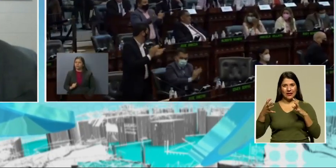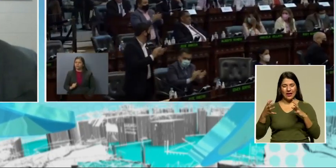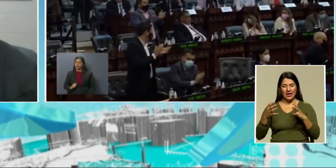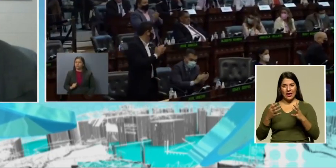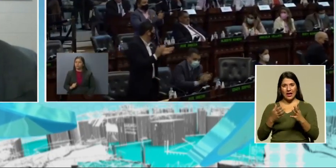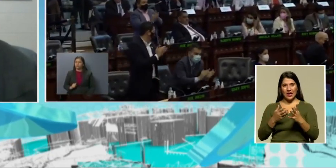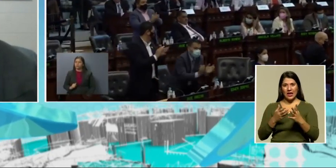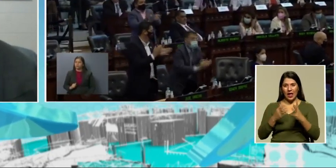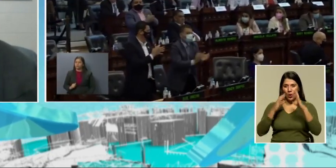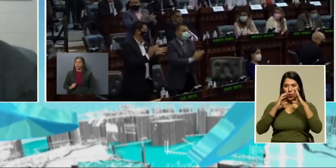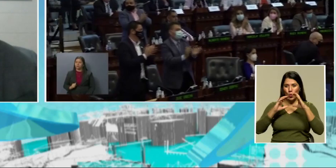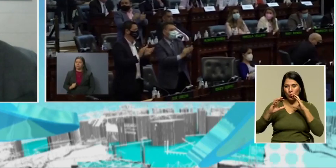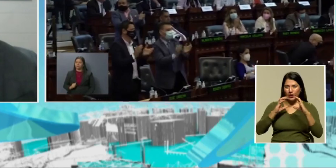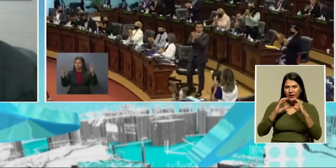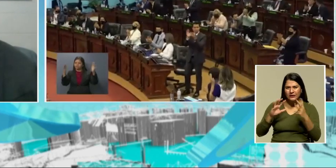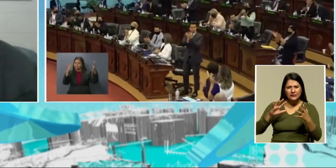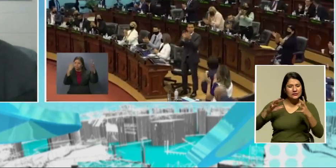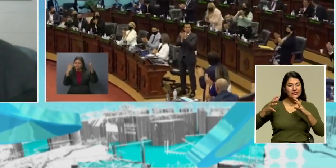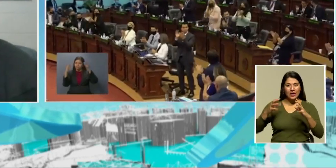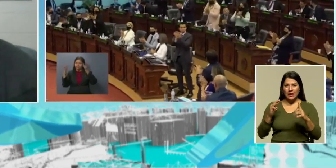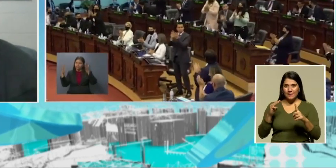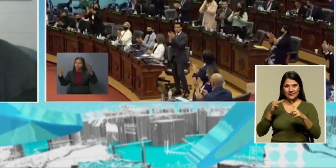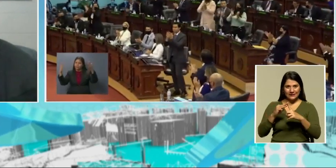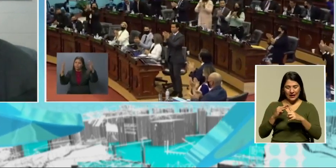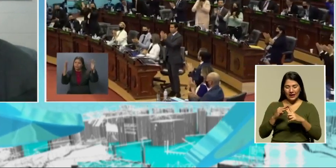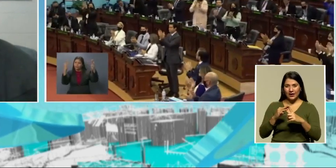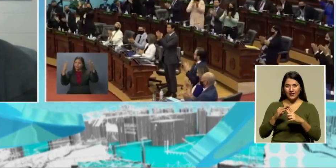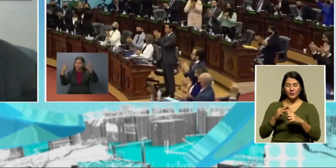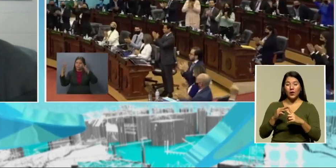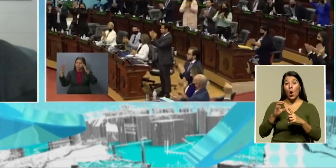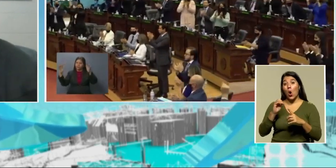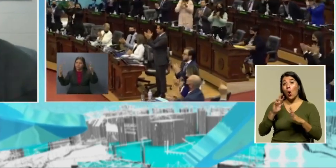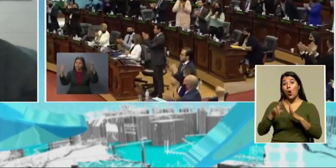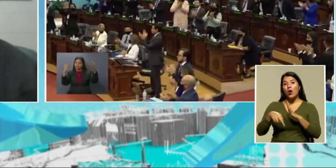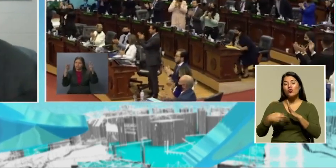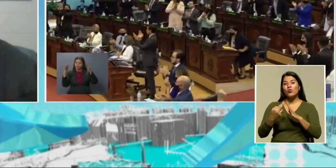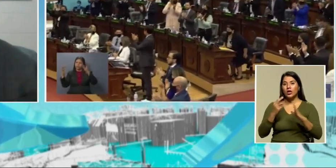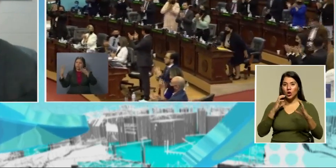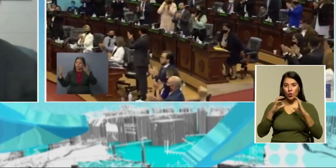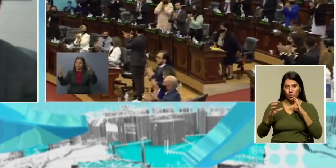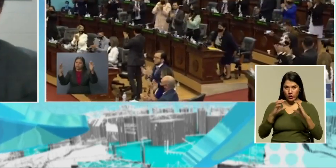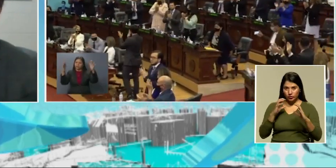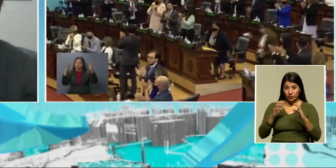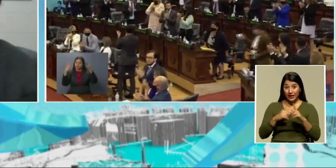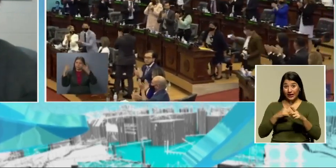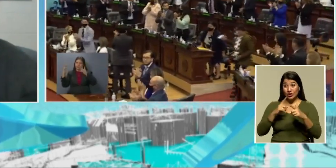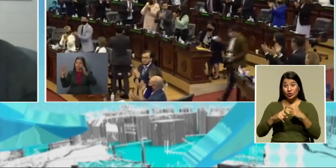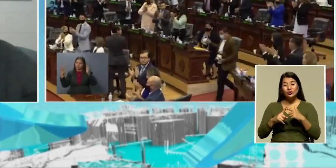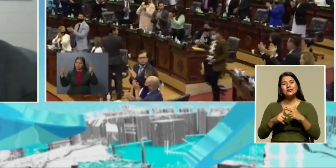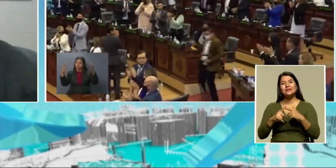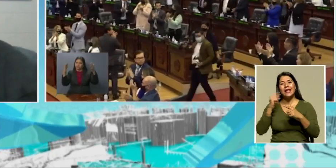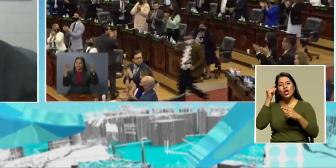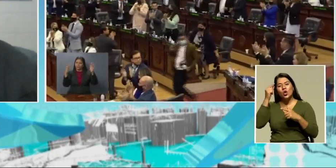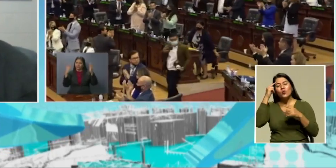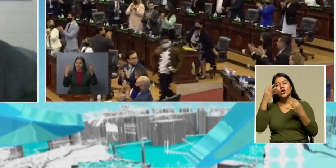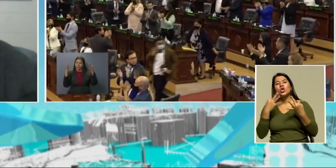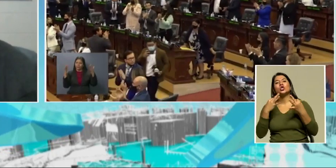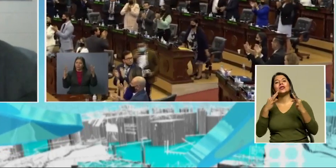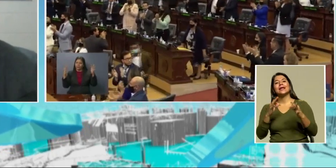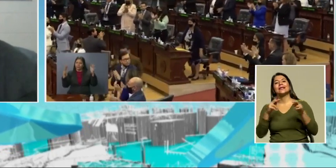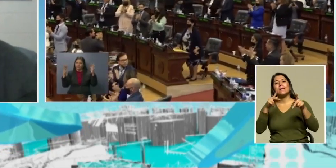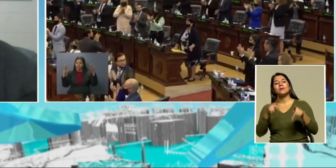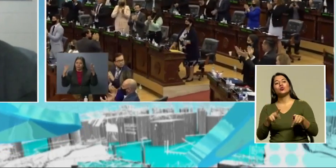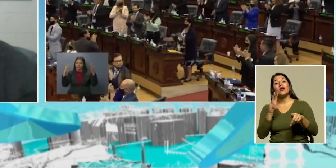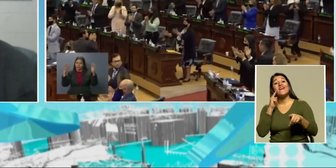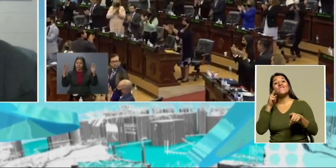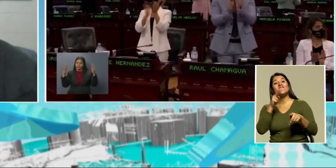medio informativo, de la prensa informativa, y se le pinta como el enemigo del pueblo. Esto es bastante común, lo hemos visto